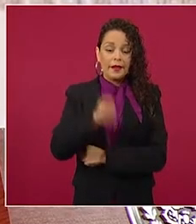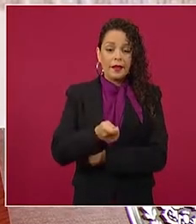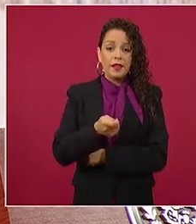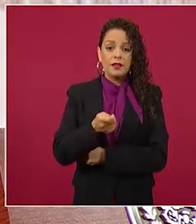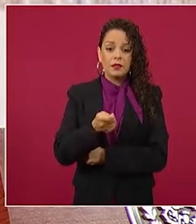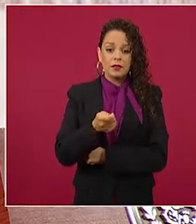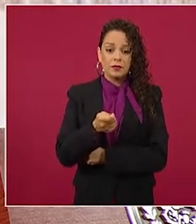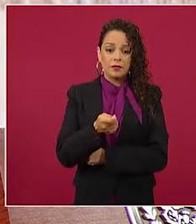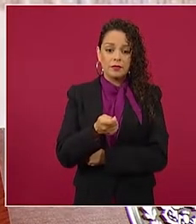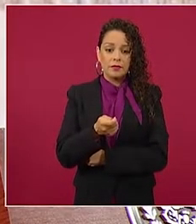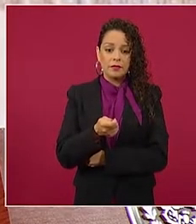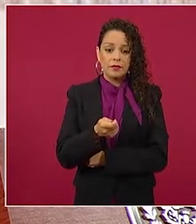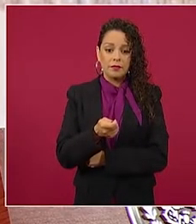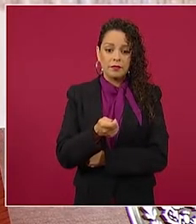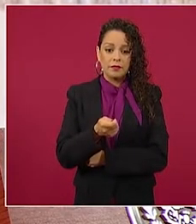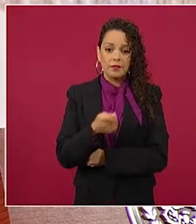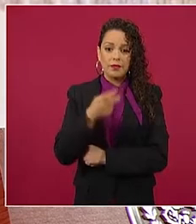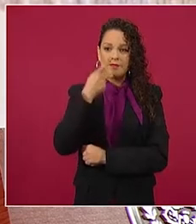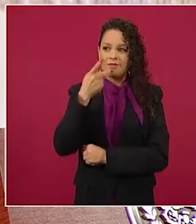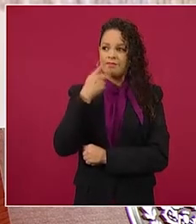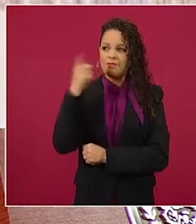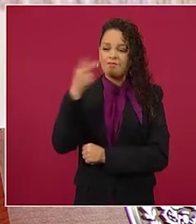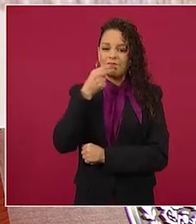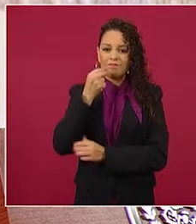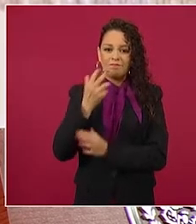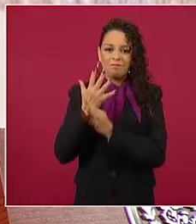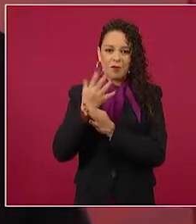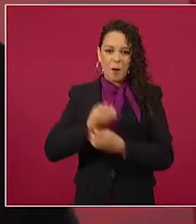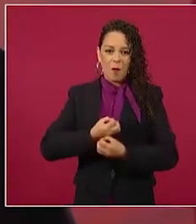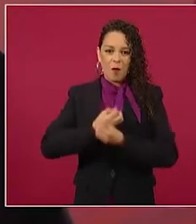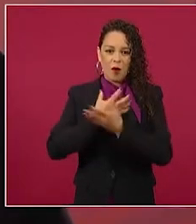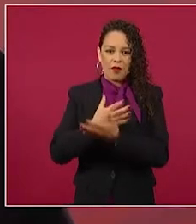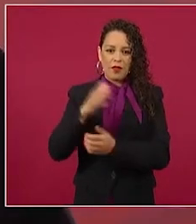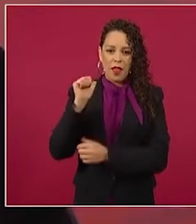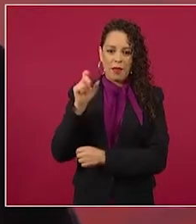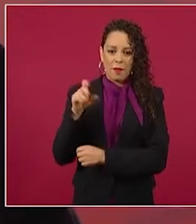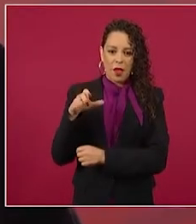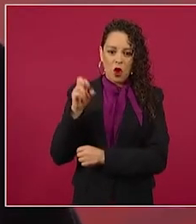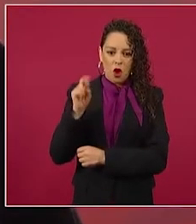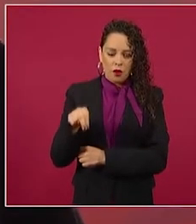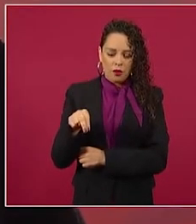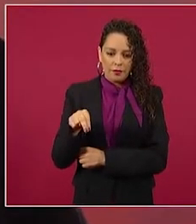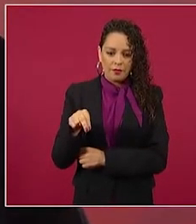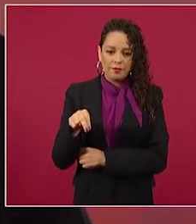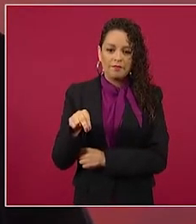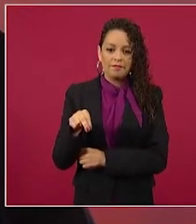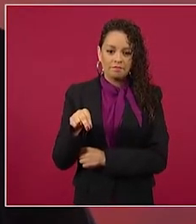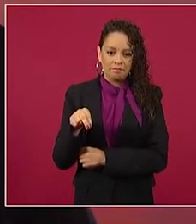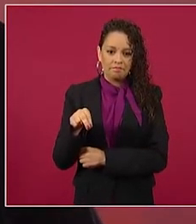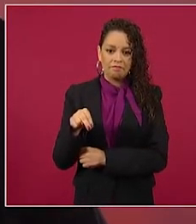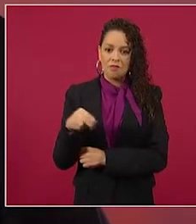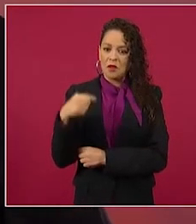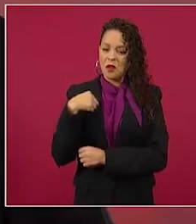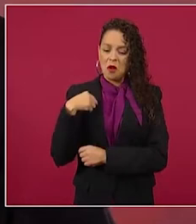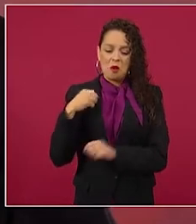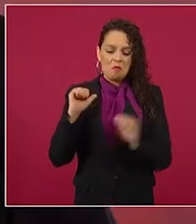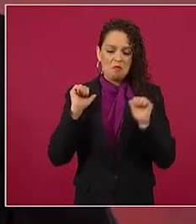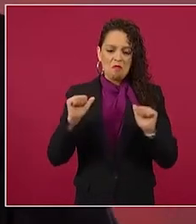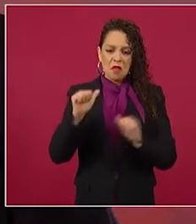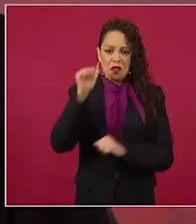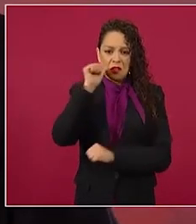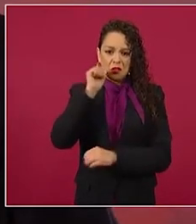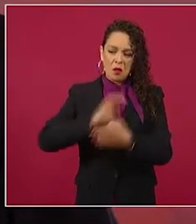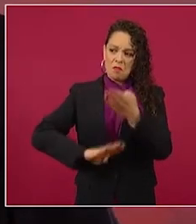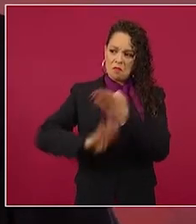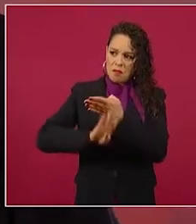como decía el poeta Díaz Mirón, he salido de la calumnia ileso.